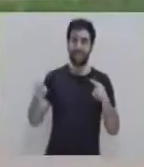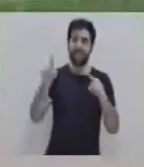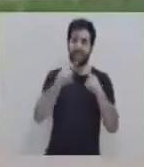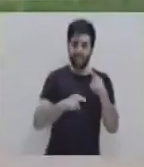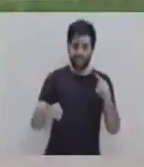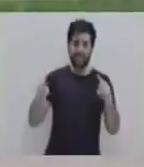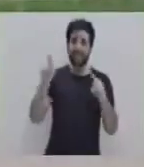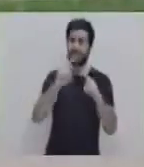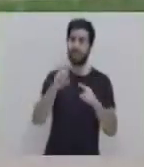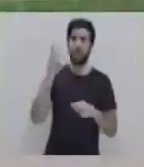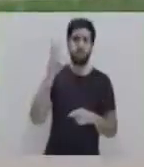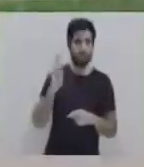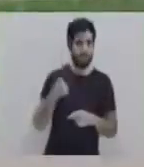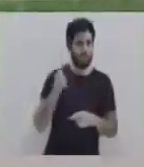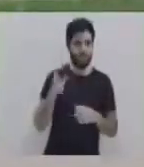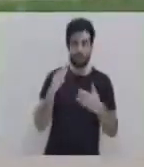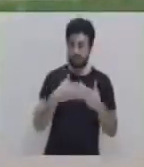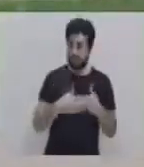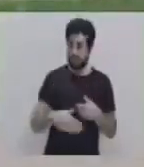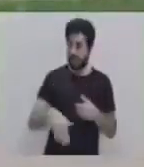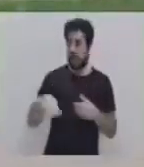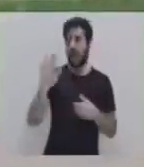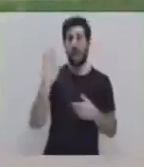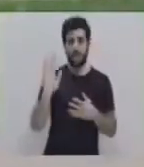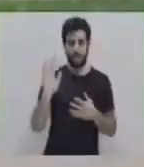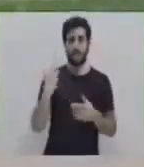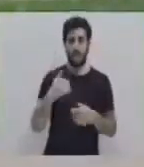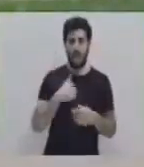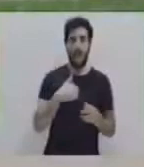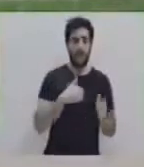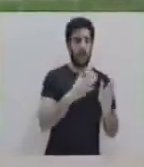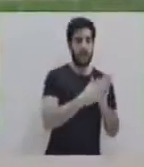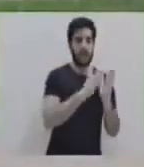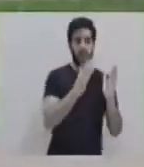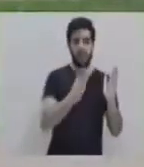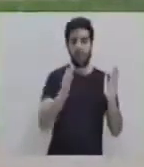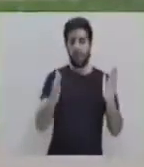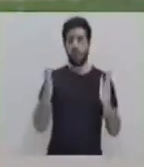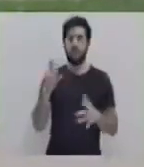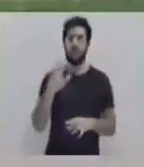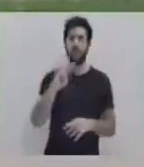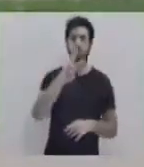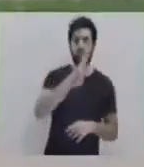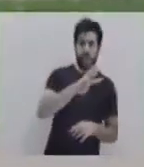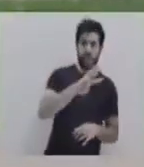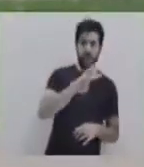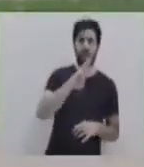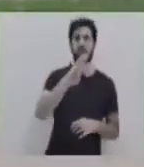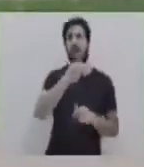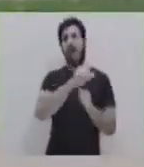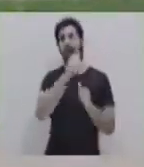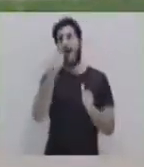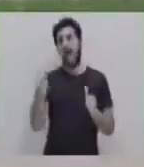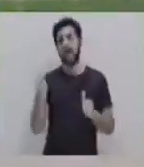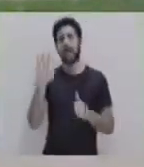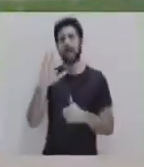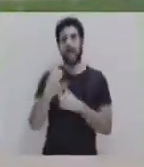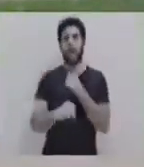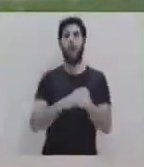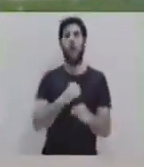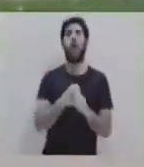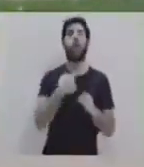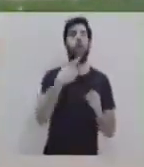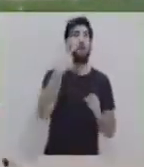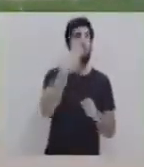el fenómeno del niño o fenómeno de la niña se produce en intervalos de 3 a 5 años. Cada 3 o 5 años es que podemos